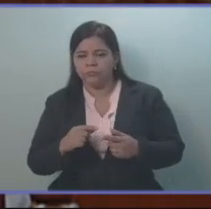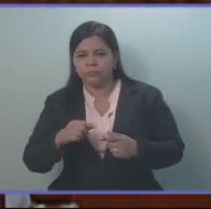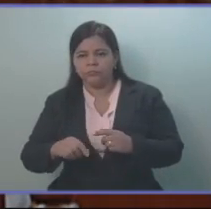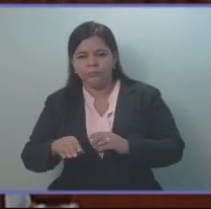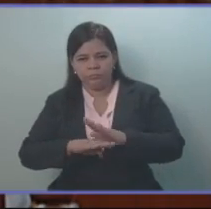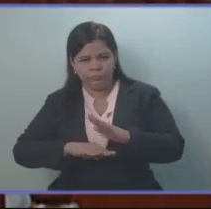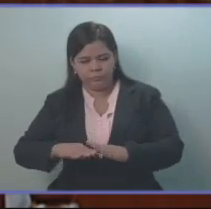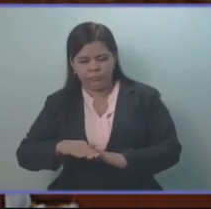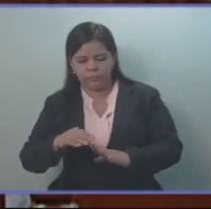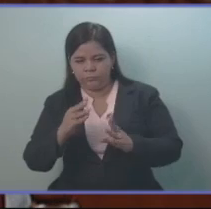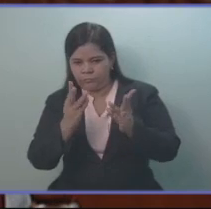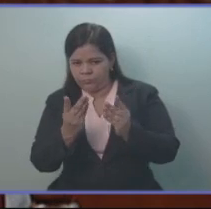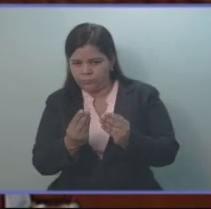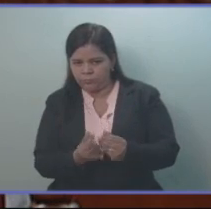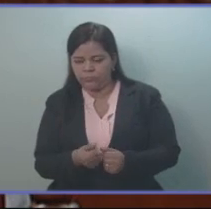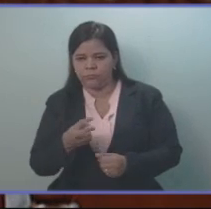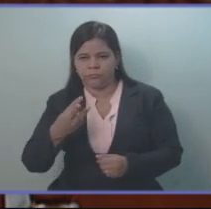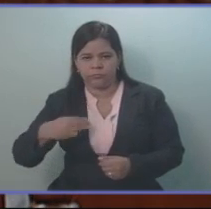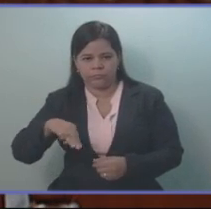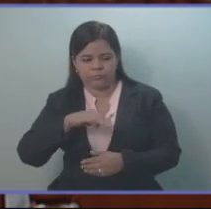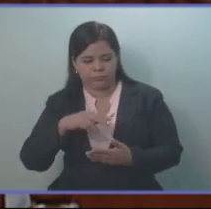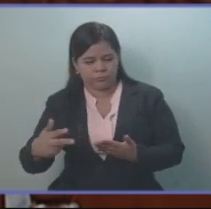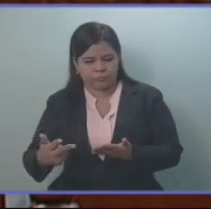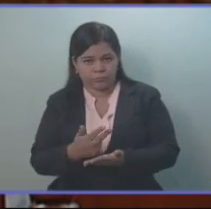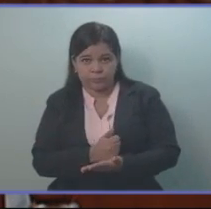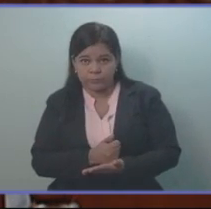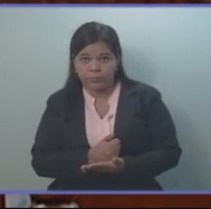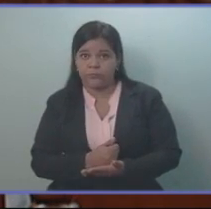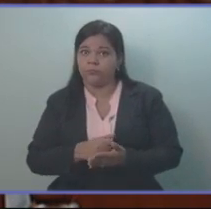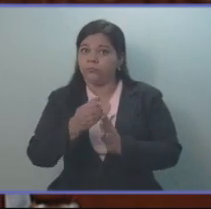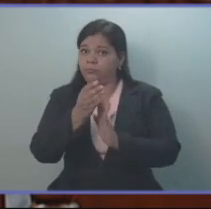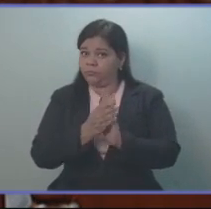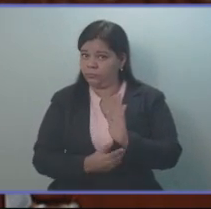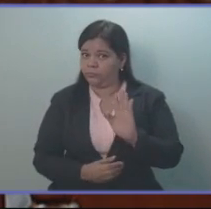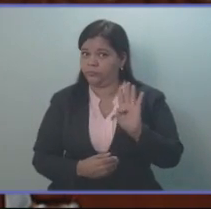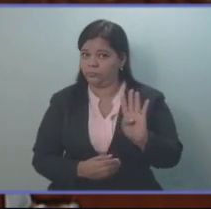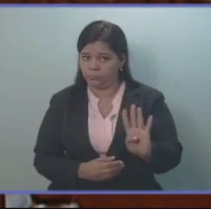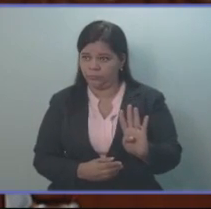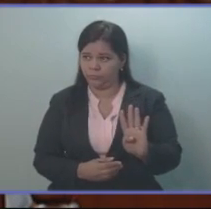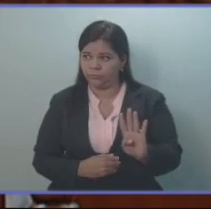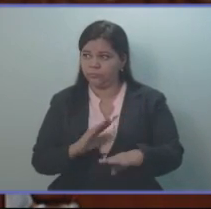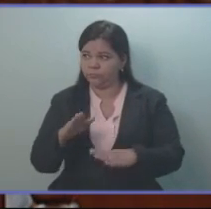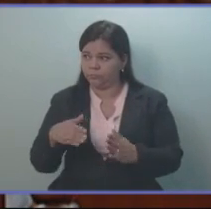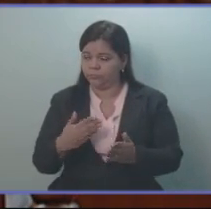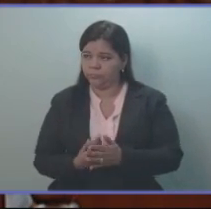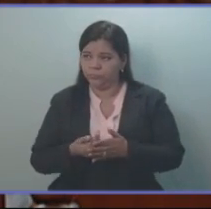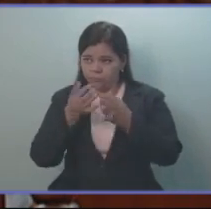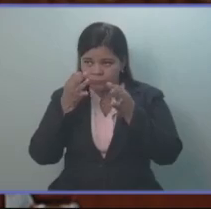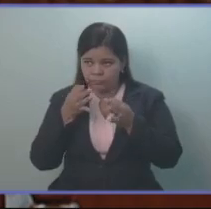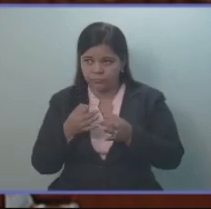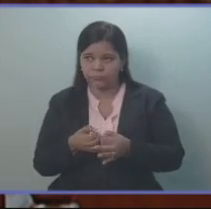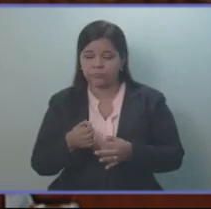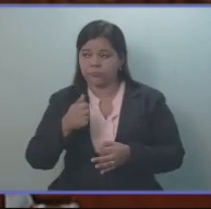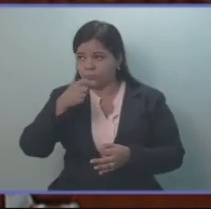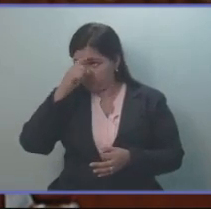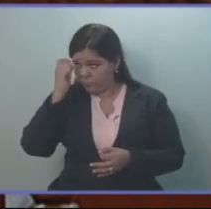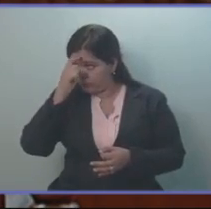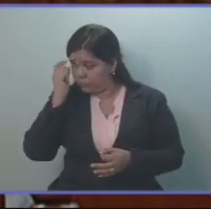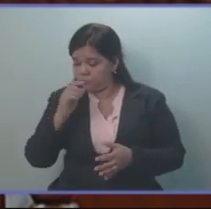Dirección General de Presupuestos del Ministerio de Hacienda. Capítulo cuarto. De las disoluciones o fusión de cooperativas de